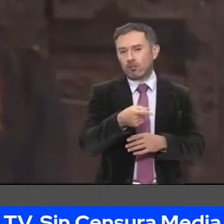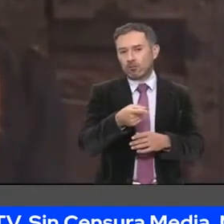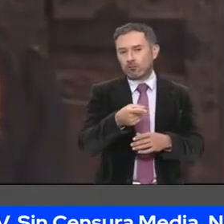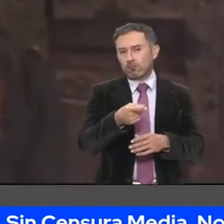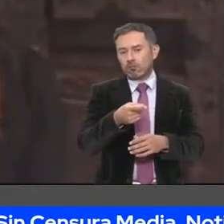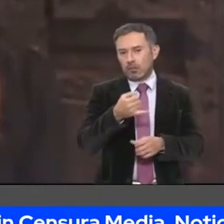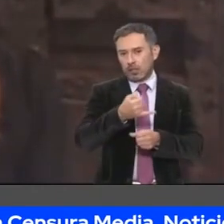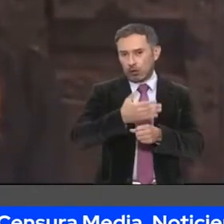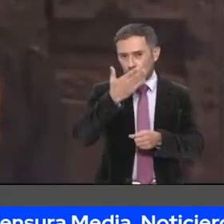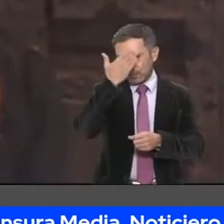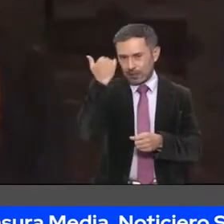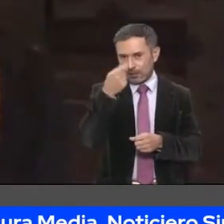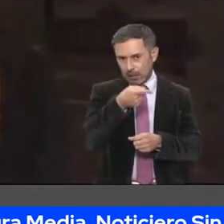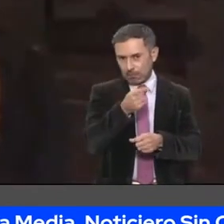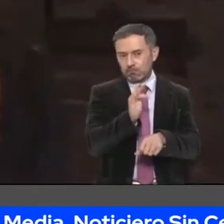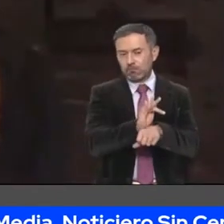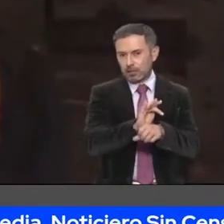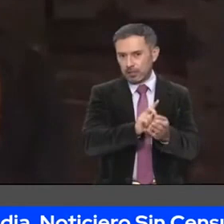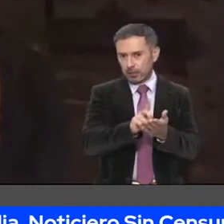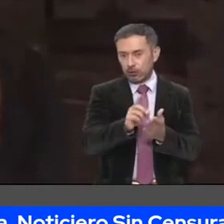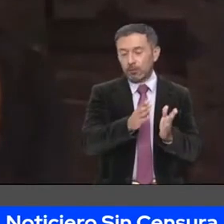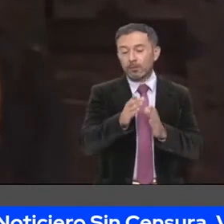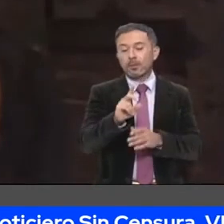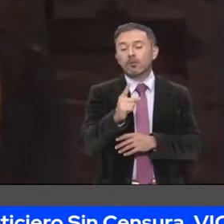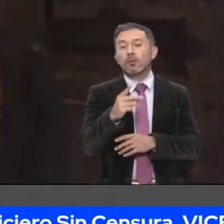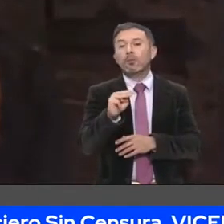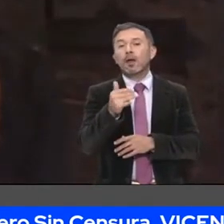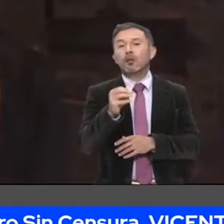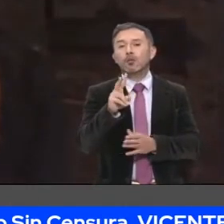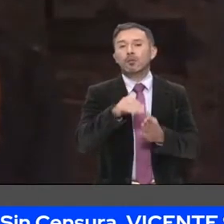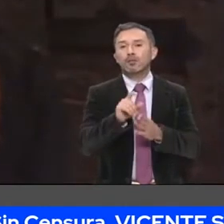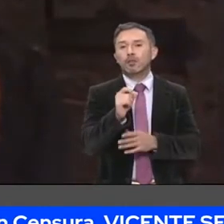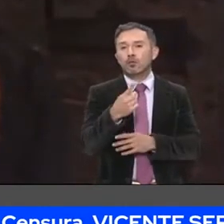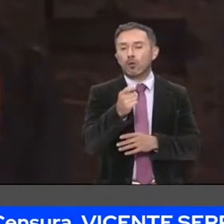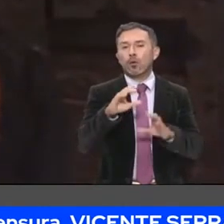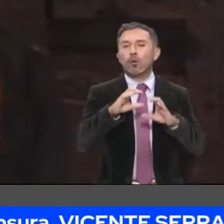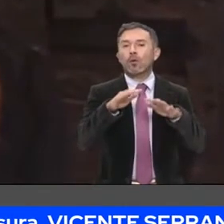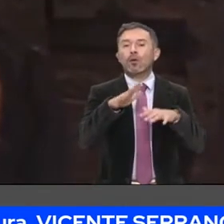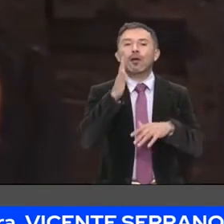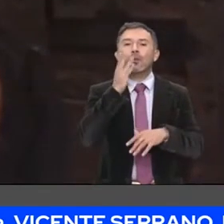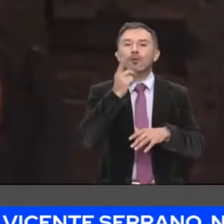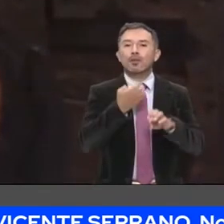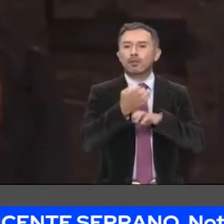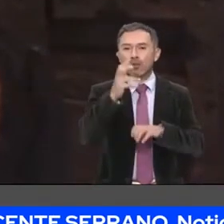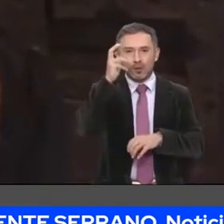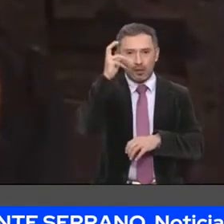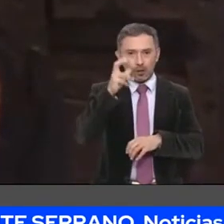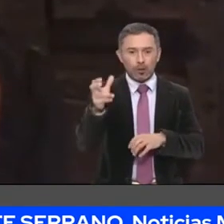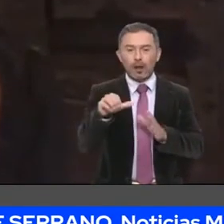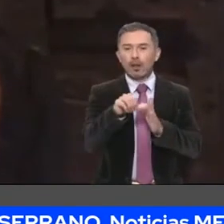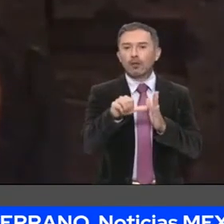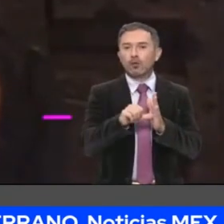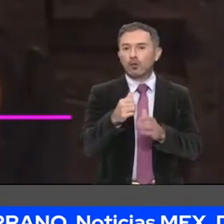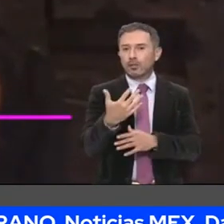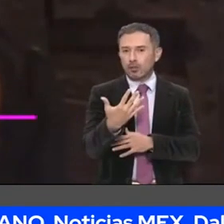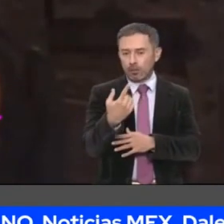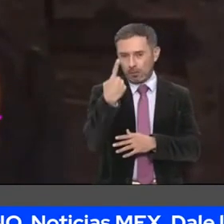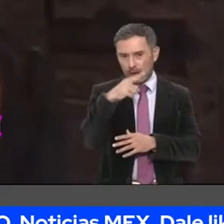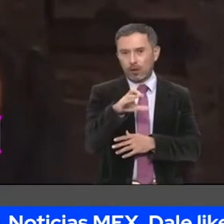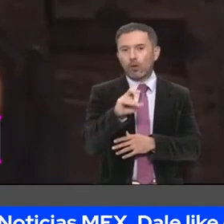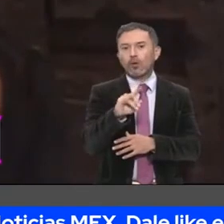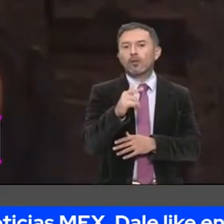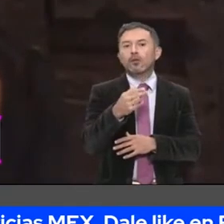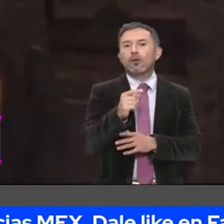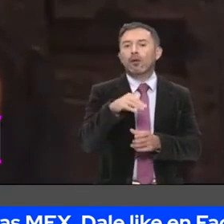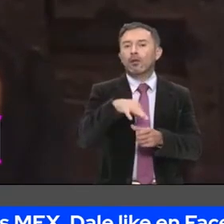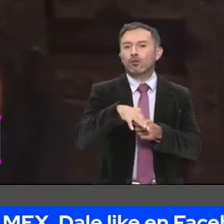pueblo, ¿no? Y le dice, bueno, pues no es el representante del pueblo, y pinta un México en llamas una vez más. Haz de cuenta que